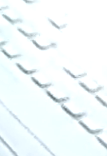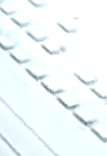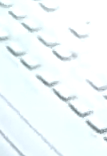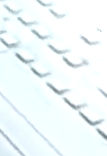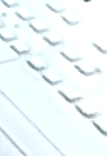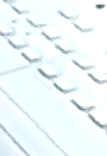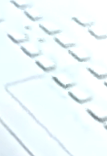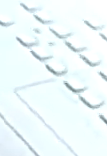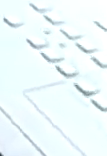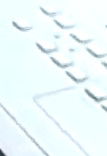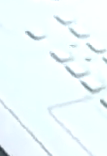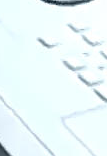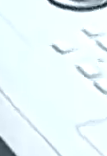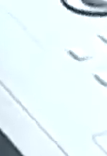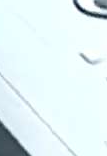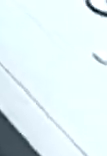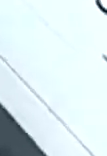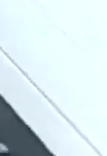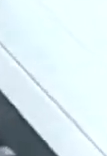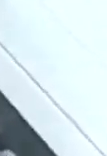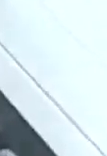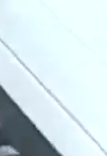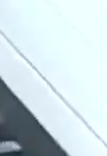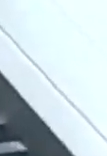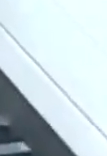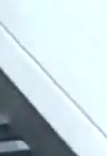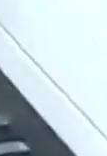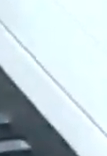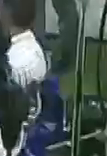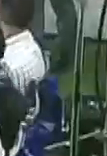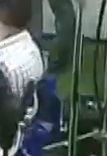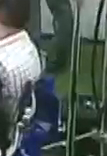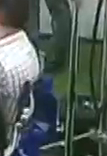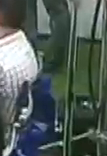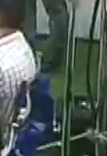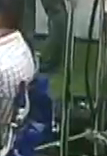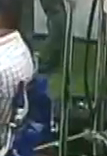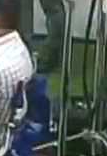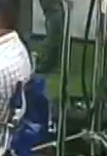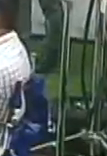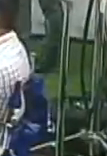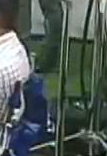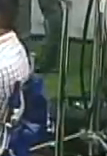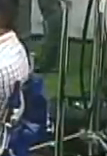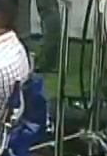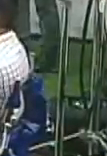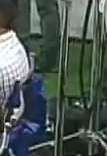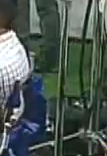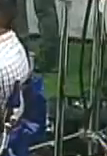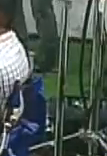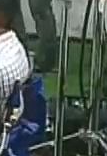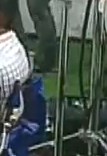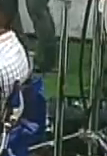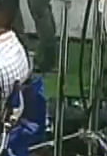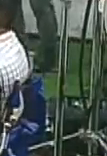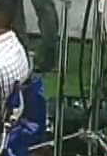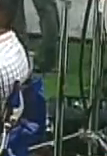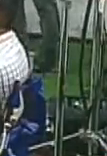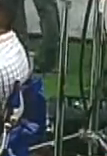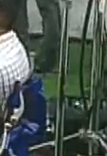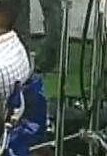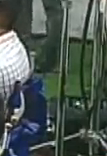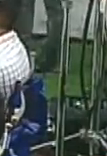1x10, activando el Benben, estaremos apoyando a nuestra revolución. Brigadas comunitarias,